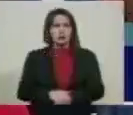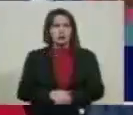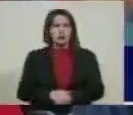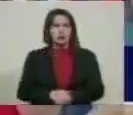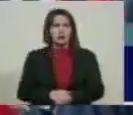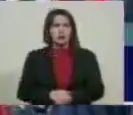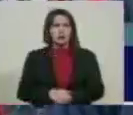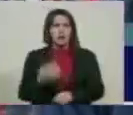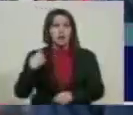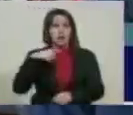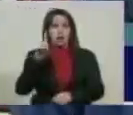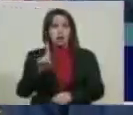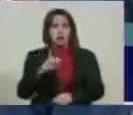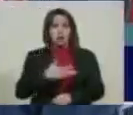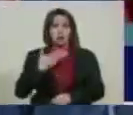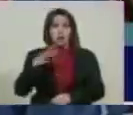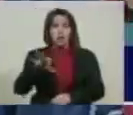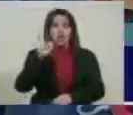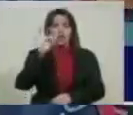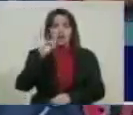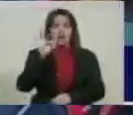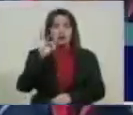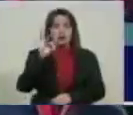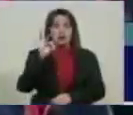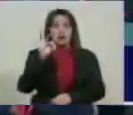El único que puede elegir en Venezuela.